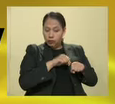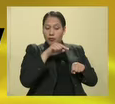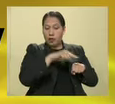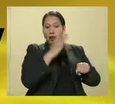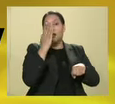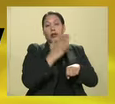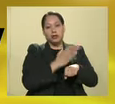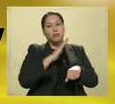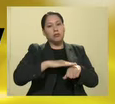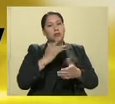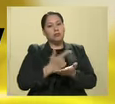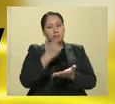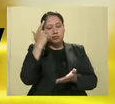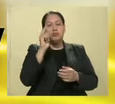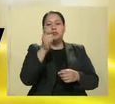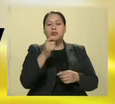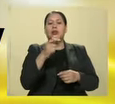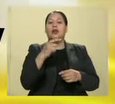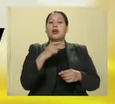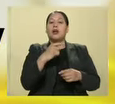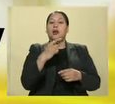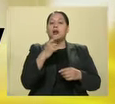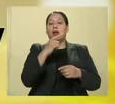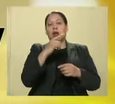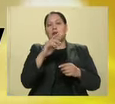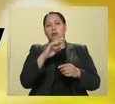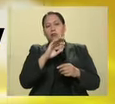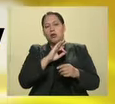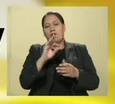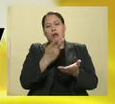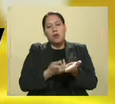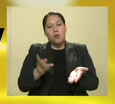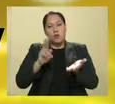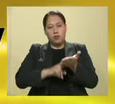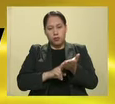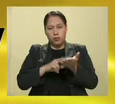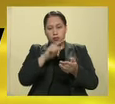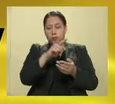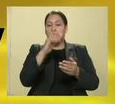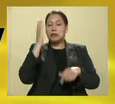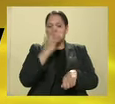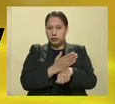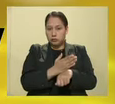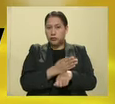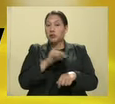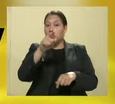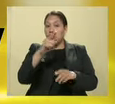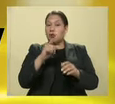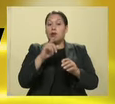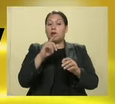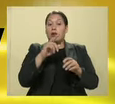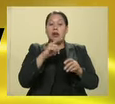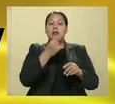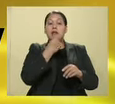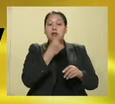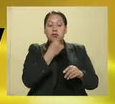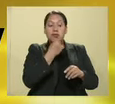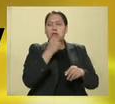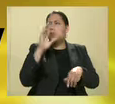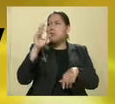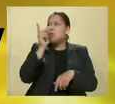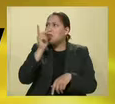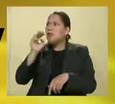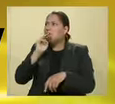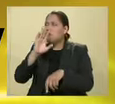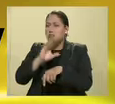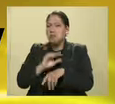se agravan, se pueden incrementar hasta en una mitad. Entonces, son graves. Si quieren retener o sustraer a un menor de 12 años,